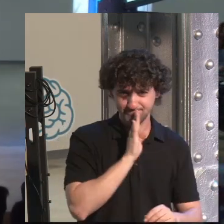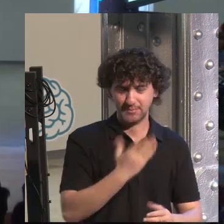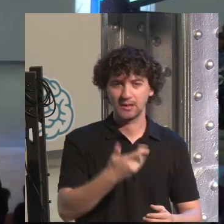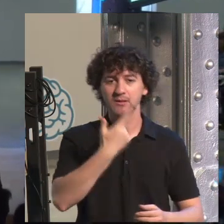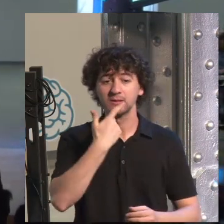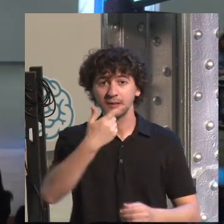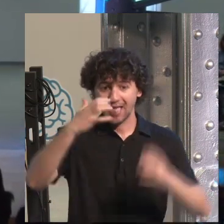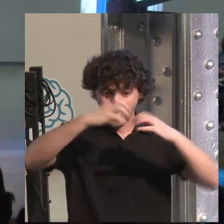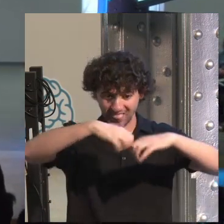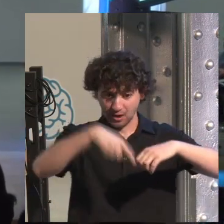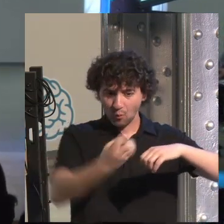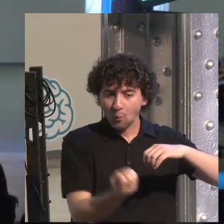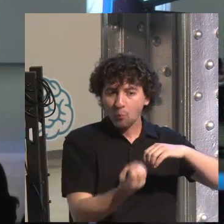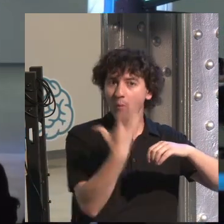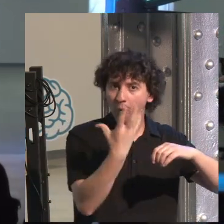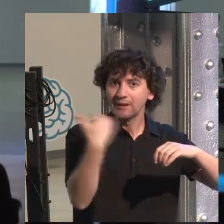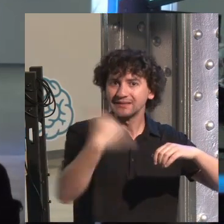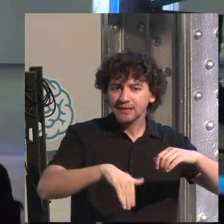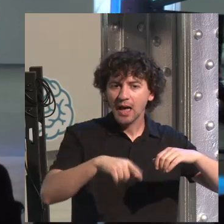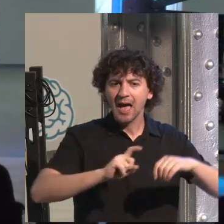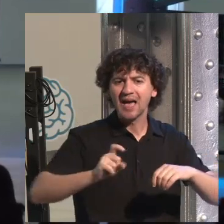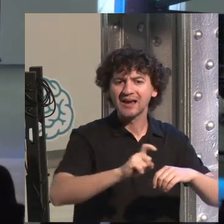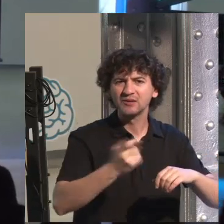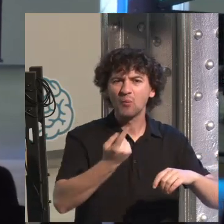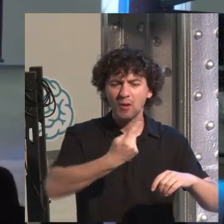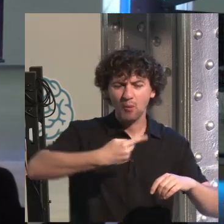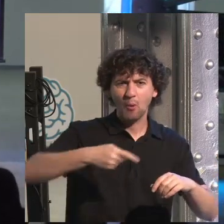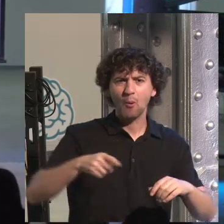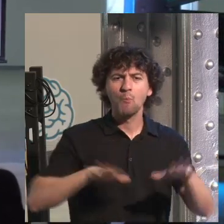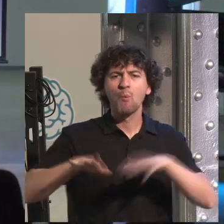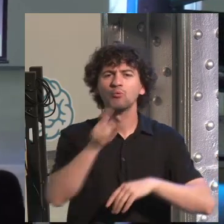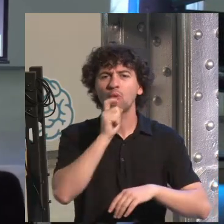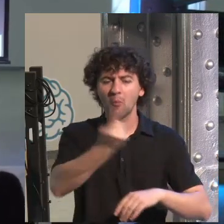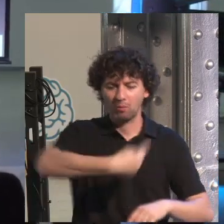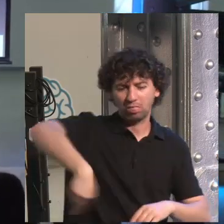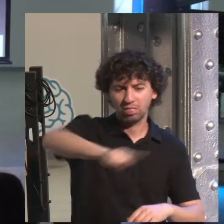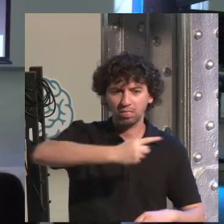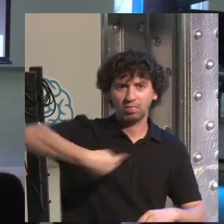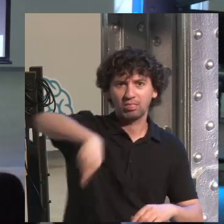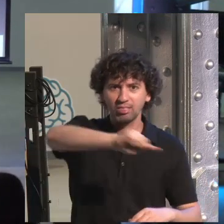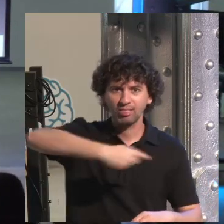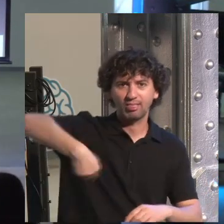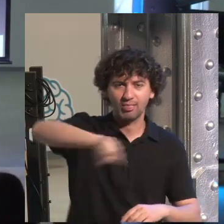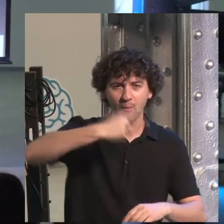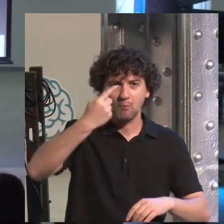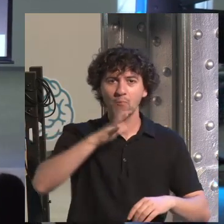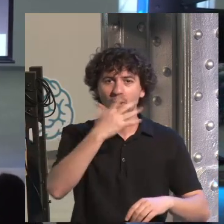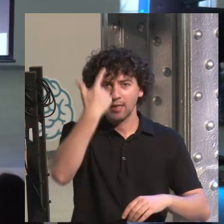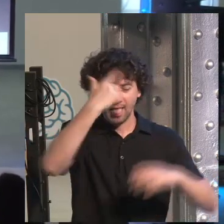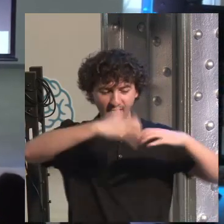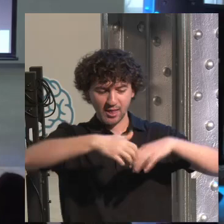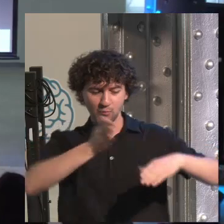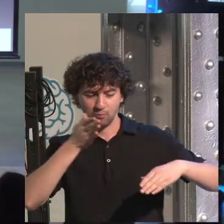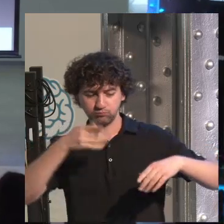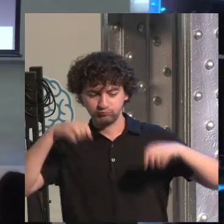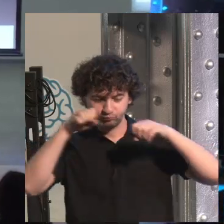está estimulado el cerebro, lo que hace la rata es que tiene un movimiento circular. Están activando la parte del cerebro que le hace que vaya dando vueltas. Y cuando lo